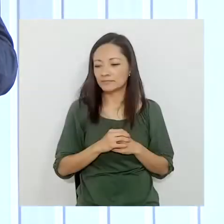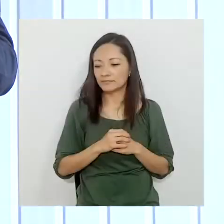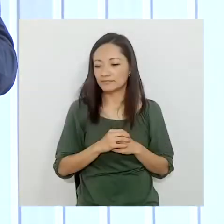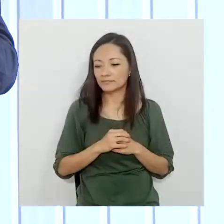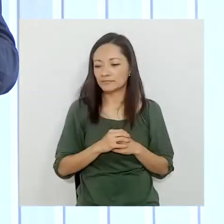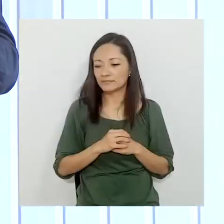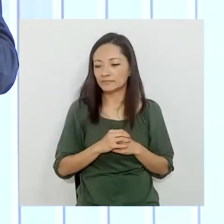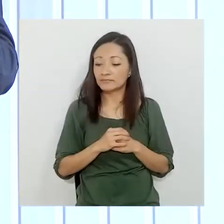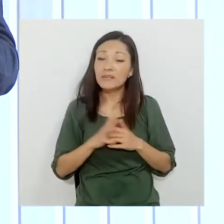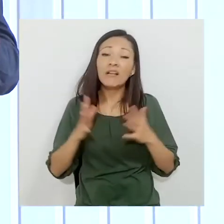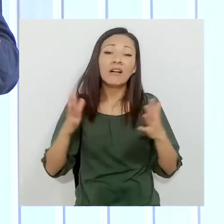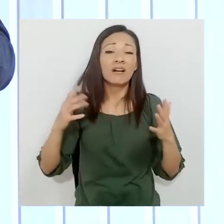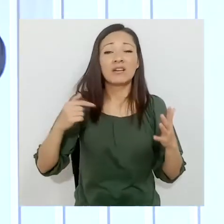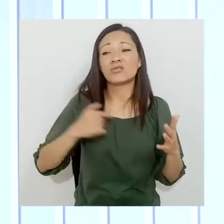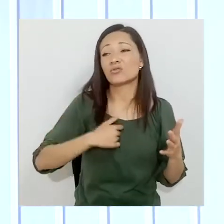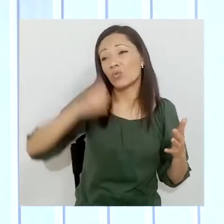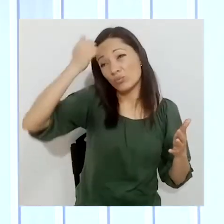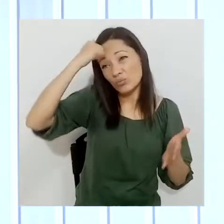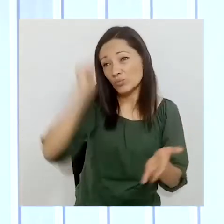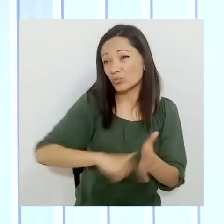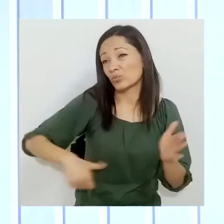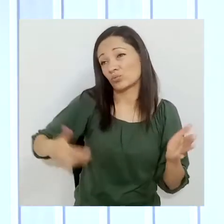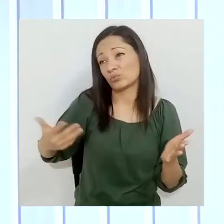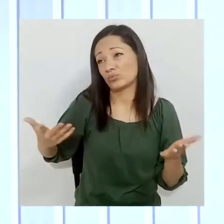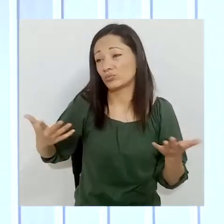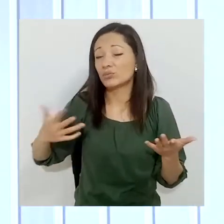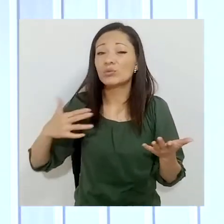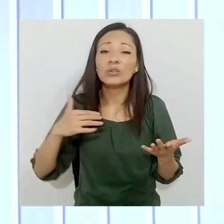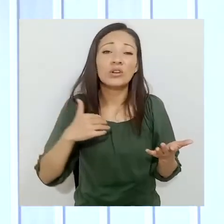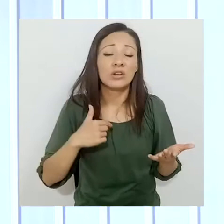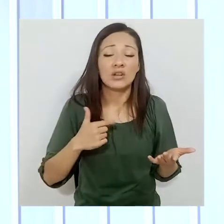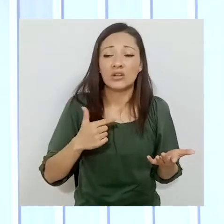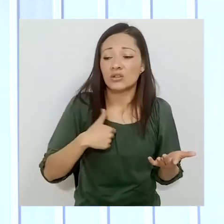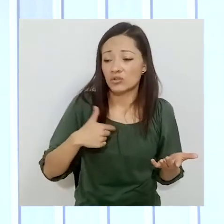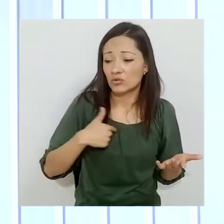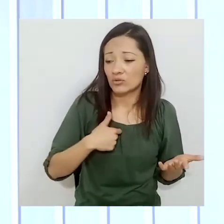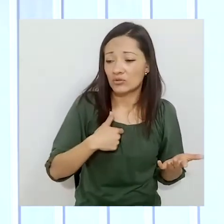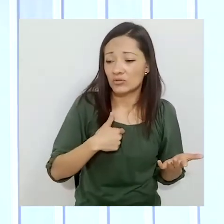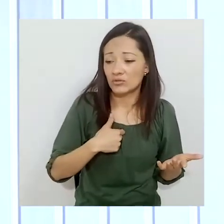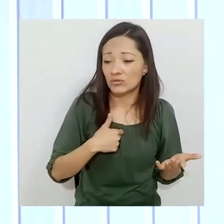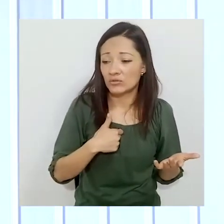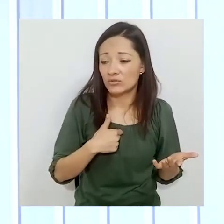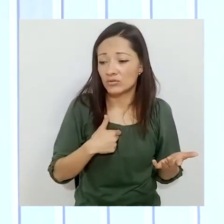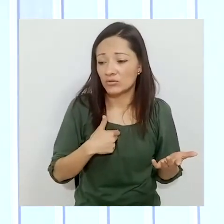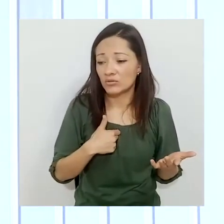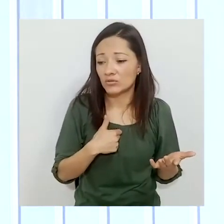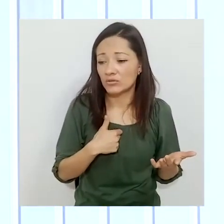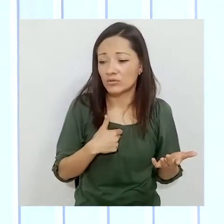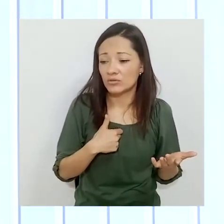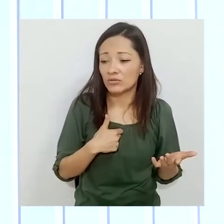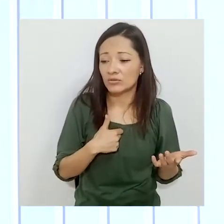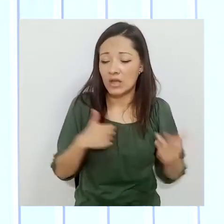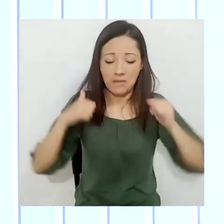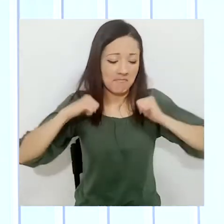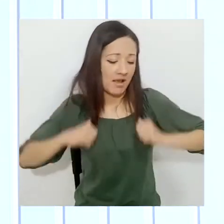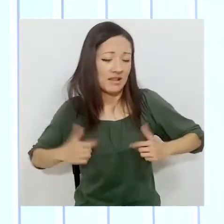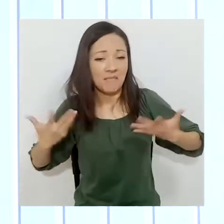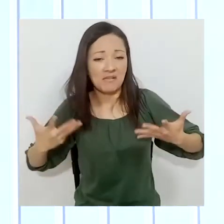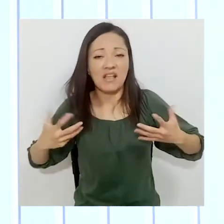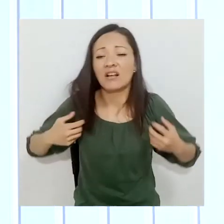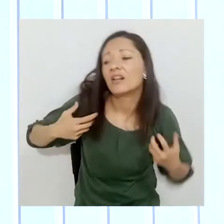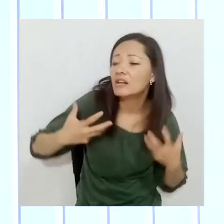Ay, pero es que yo soy tan burro y tengo tan desajustadas las maletas que llevo. No se